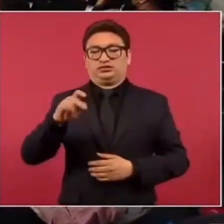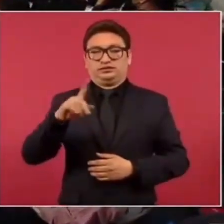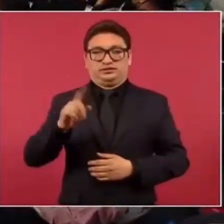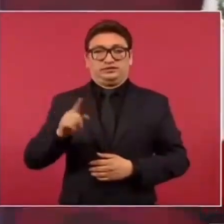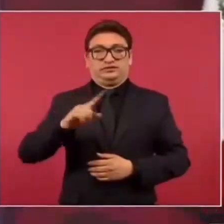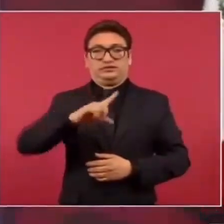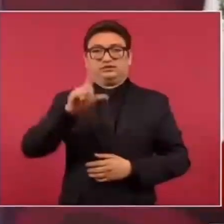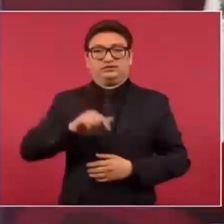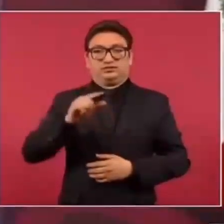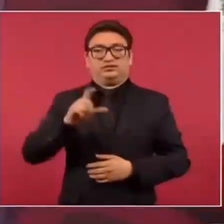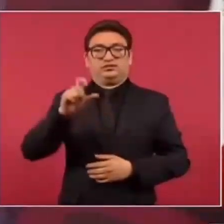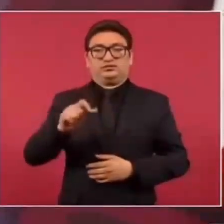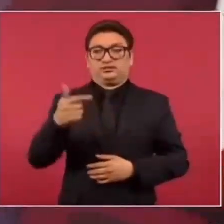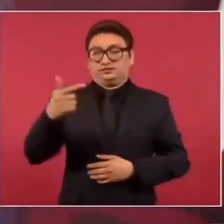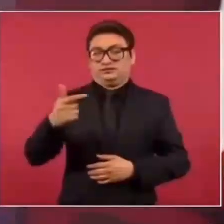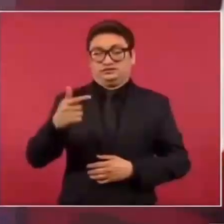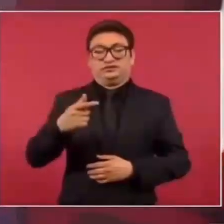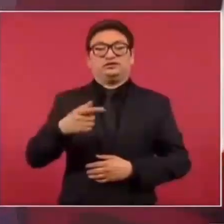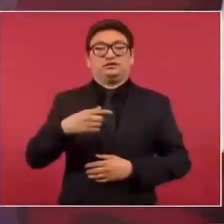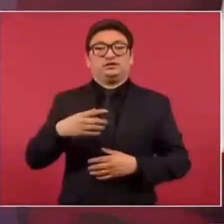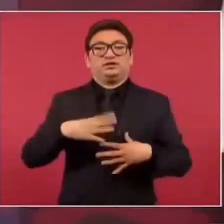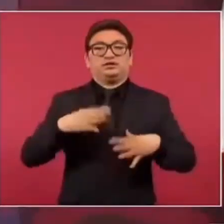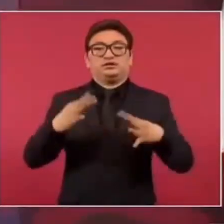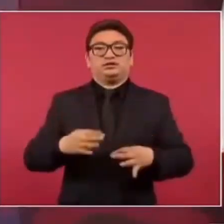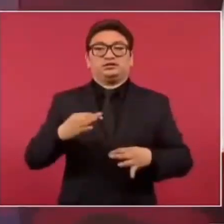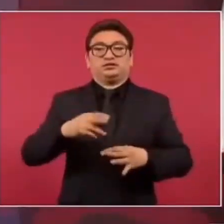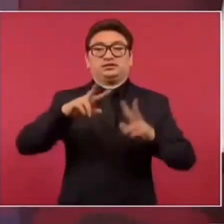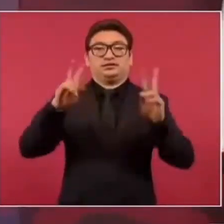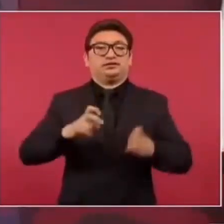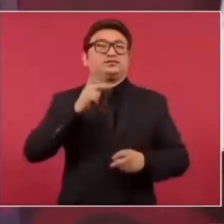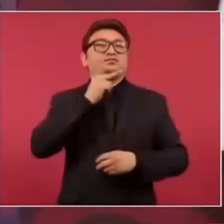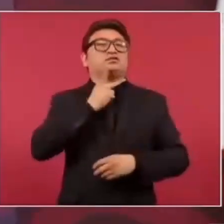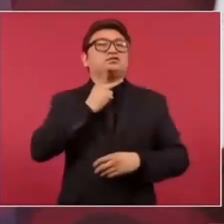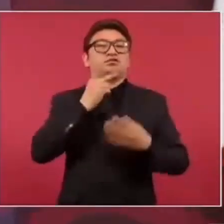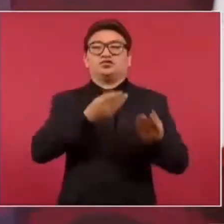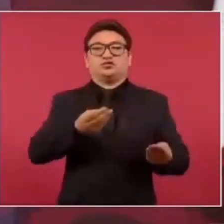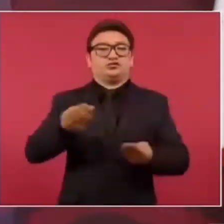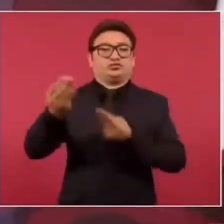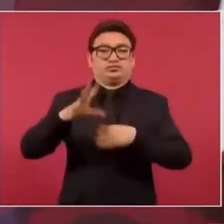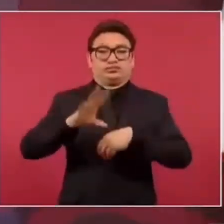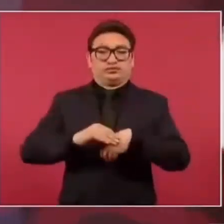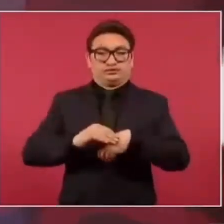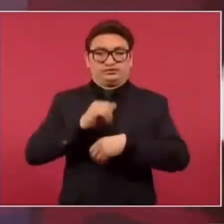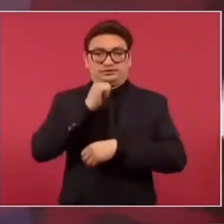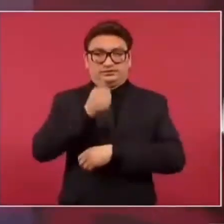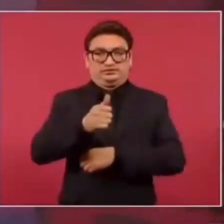establece en el 27 que en materia de petróleo no se entregarán